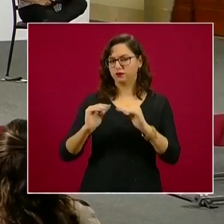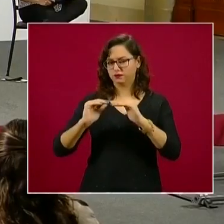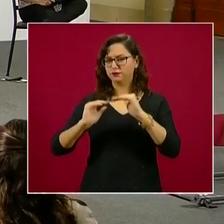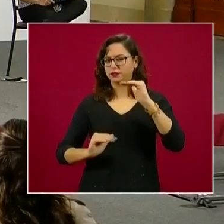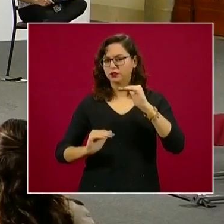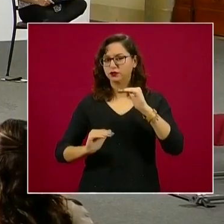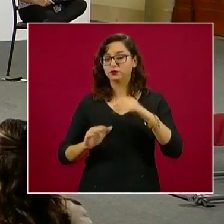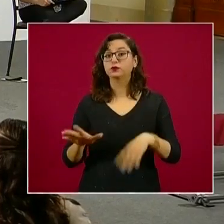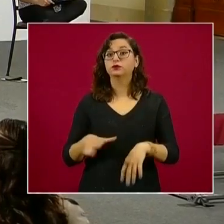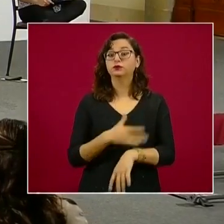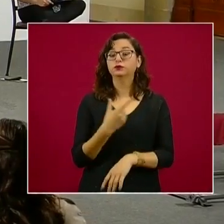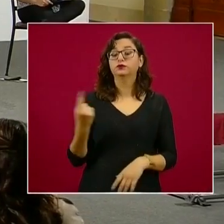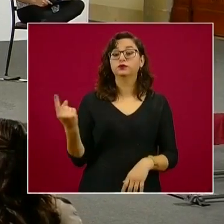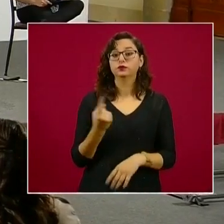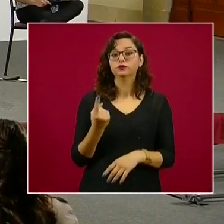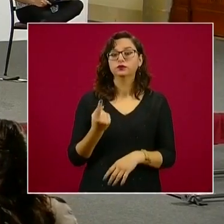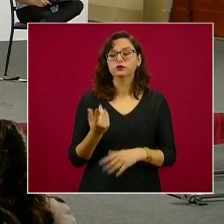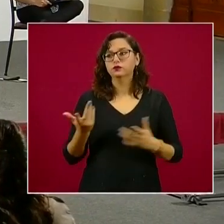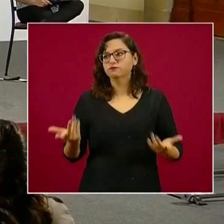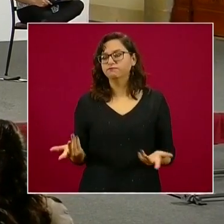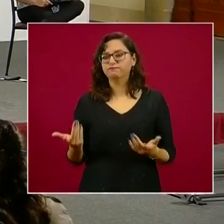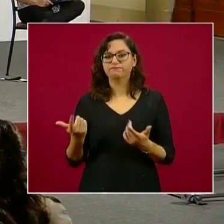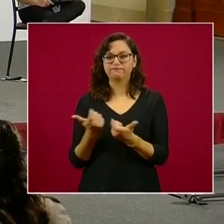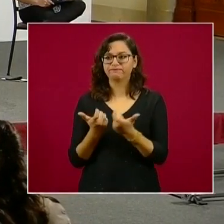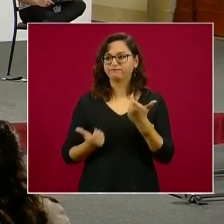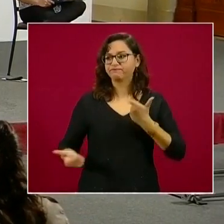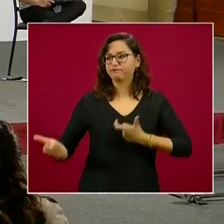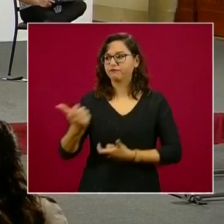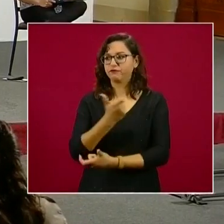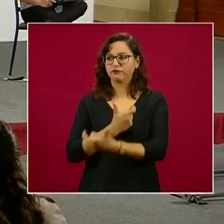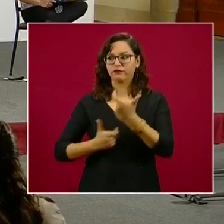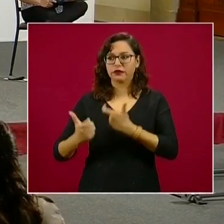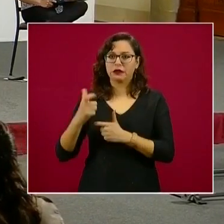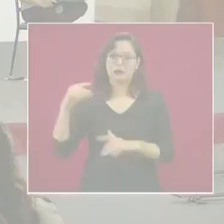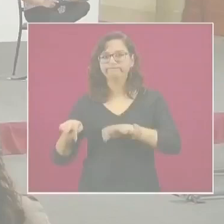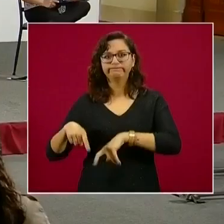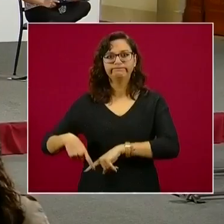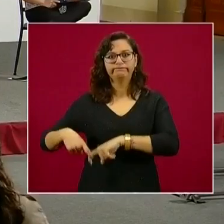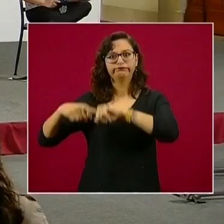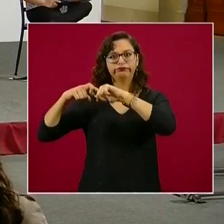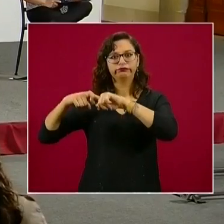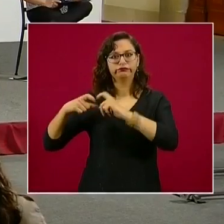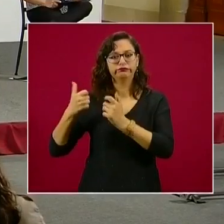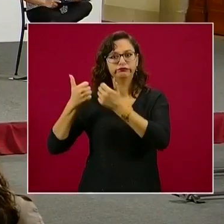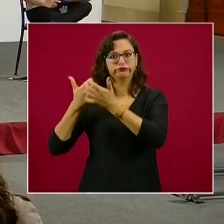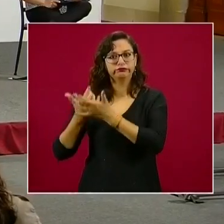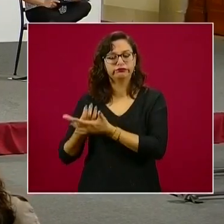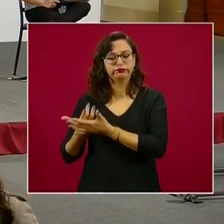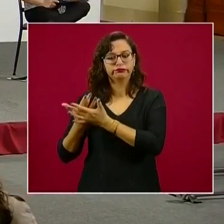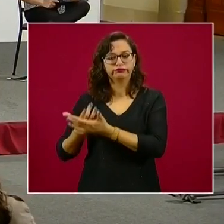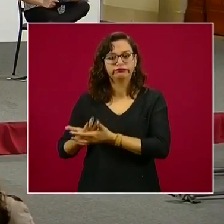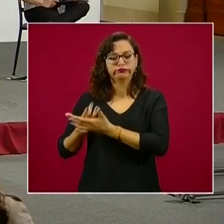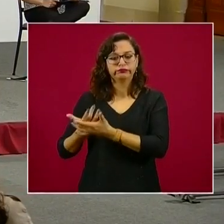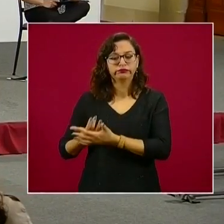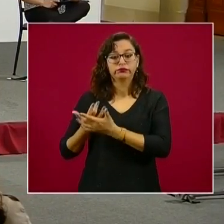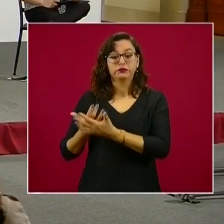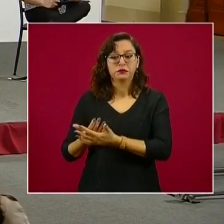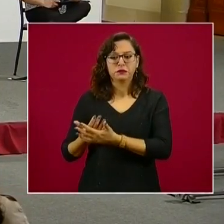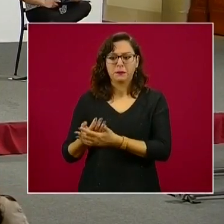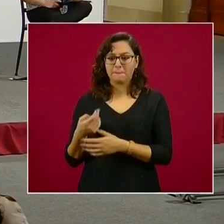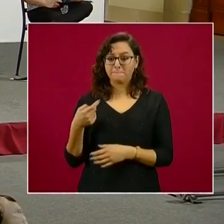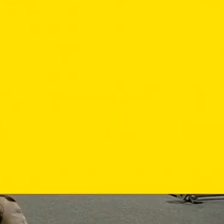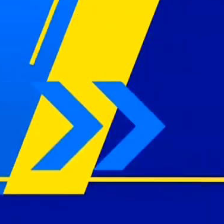se paró la actividad productiva. Sin embargo, no tuvimos